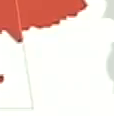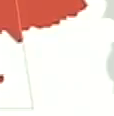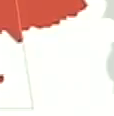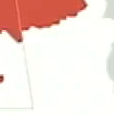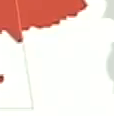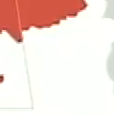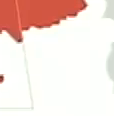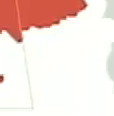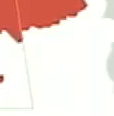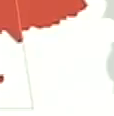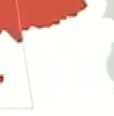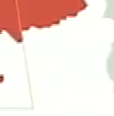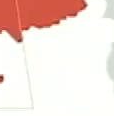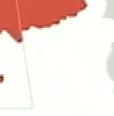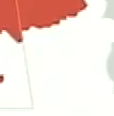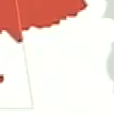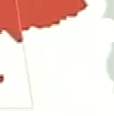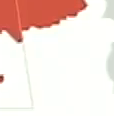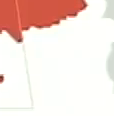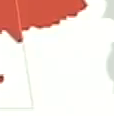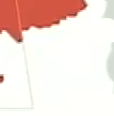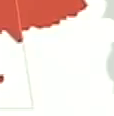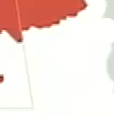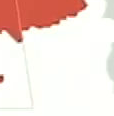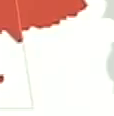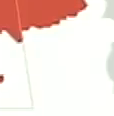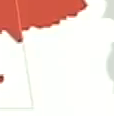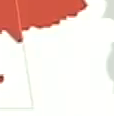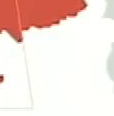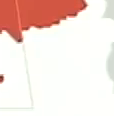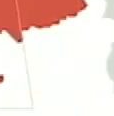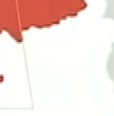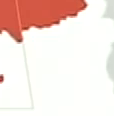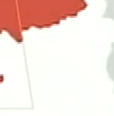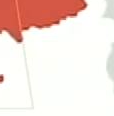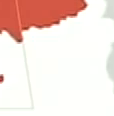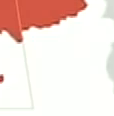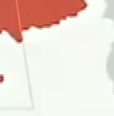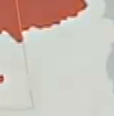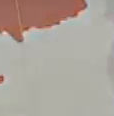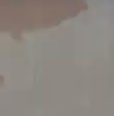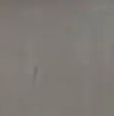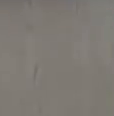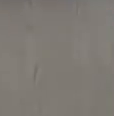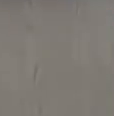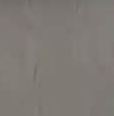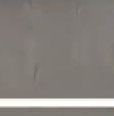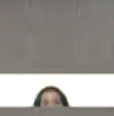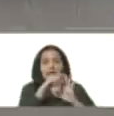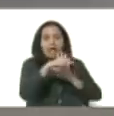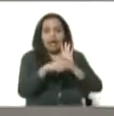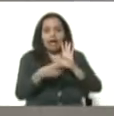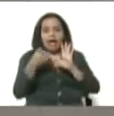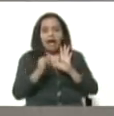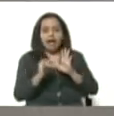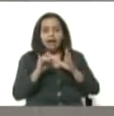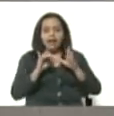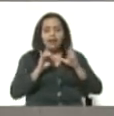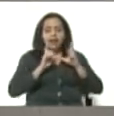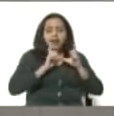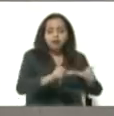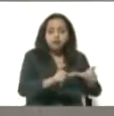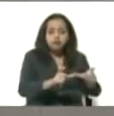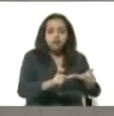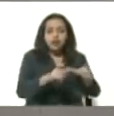Bolívar. Son los estados que tienen una cuarentena radical, con barreras especiales de contención para